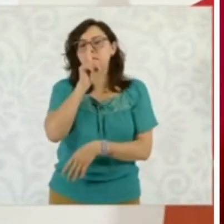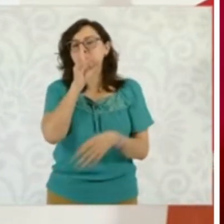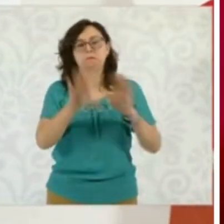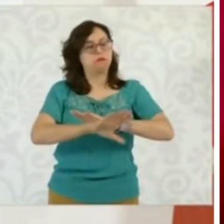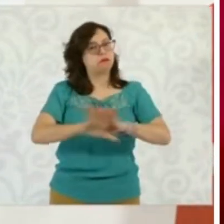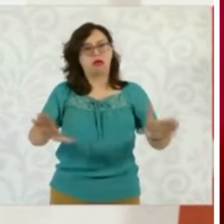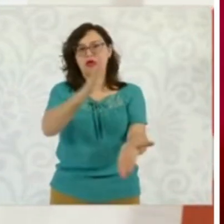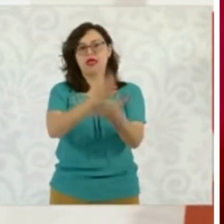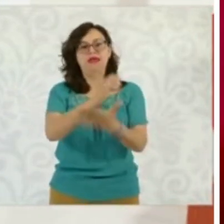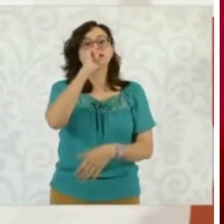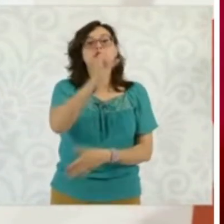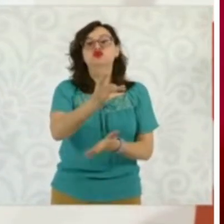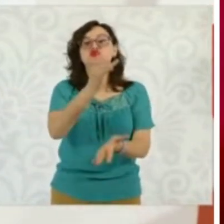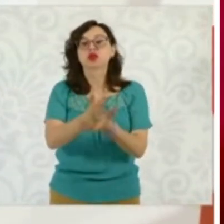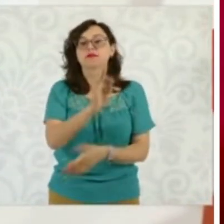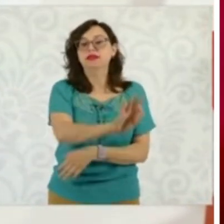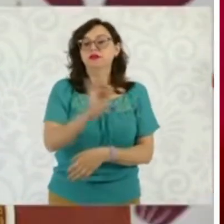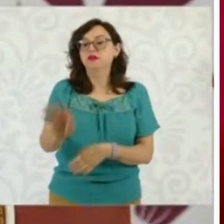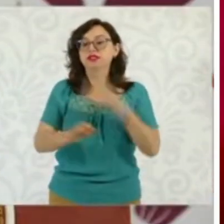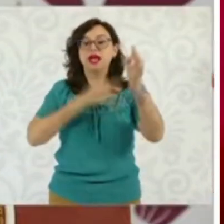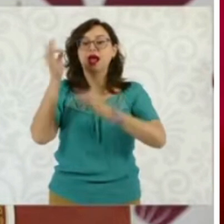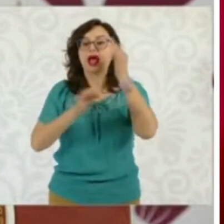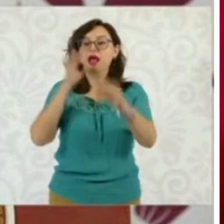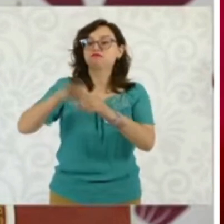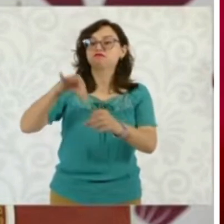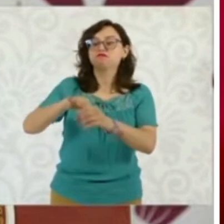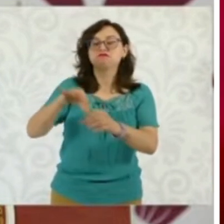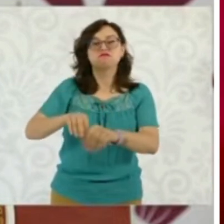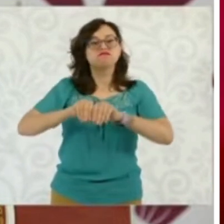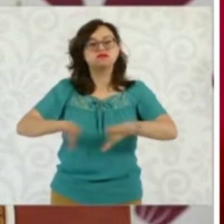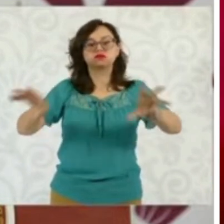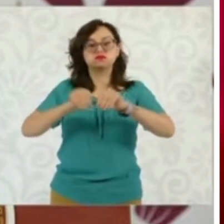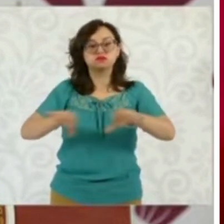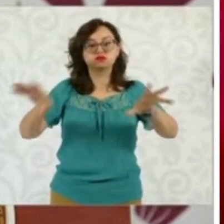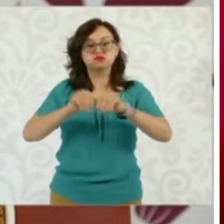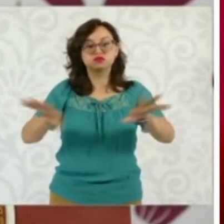participación. De todas maneras, aquí pasamos el anuncio que estaba